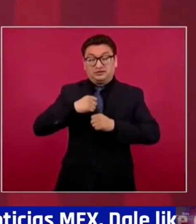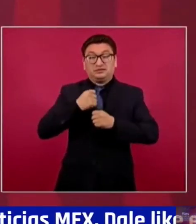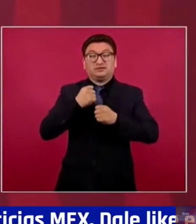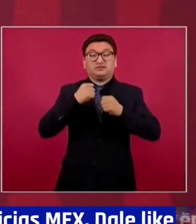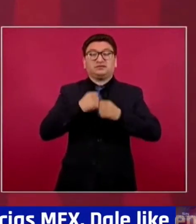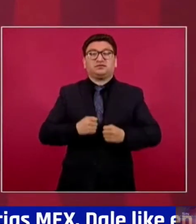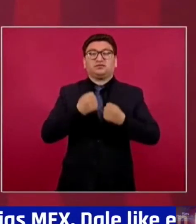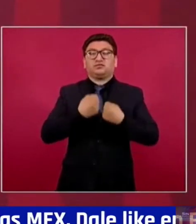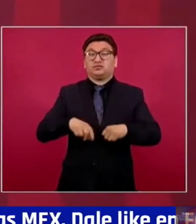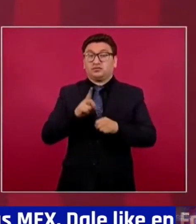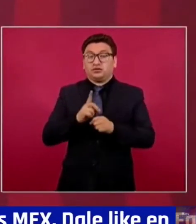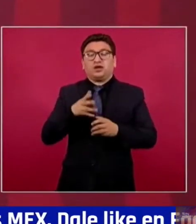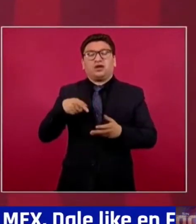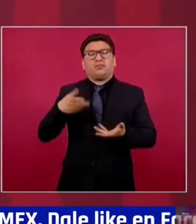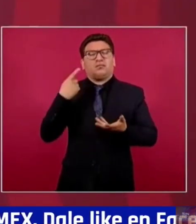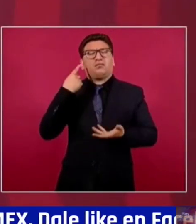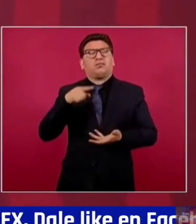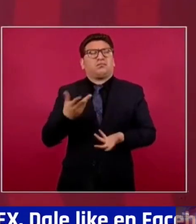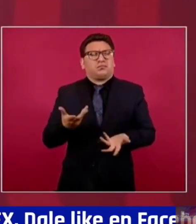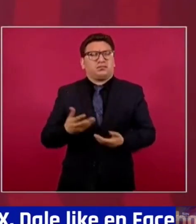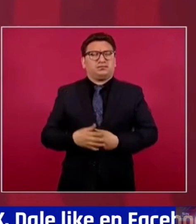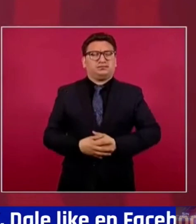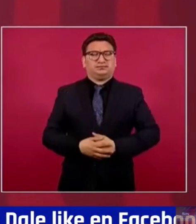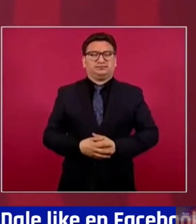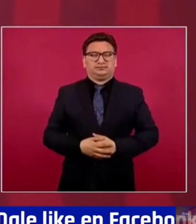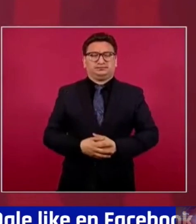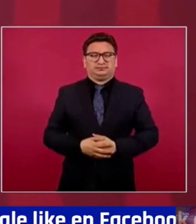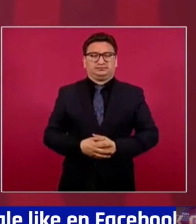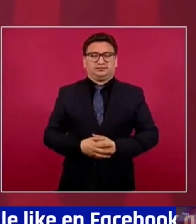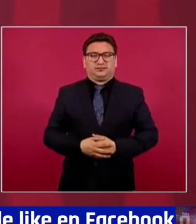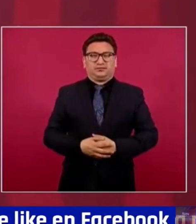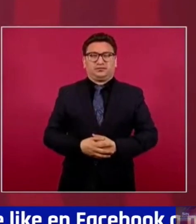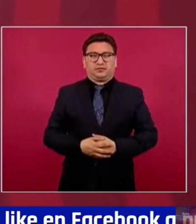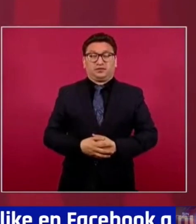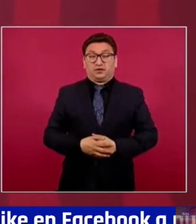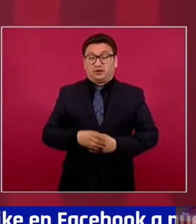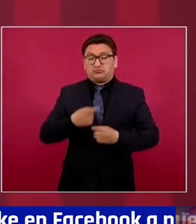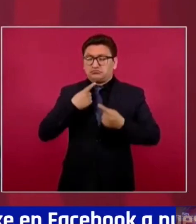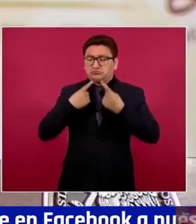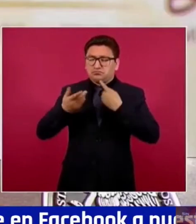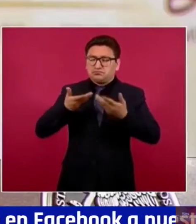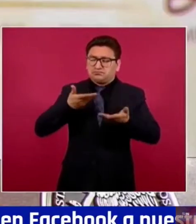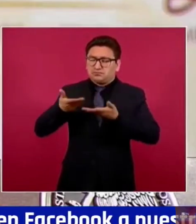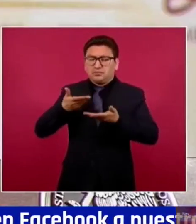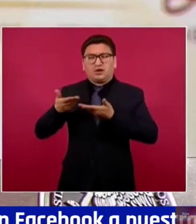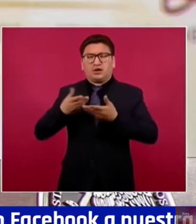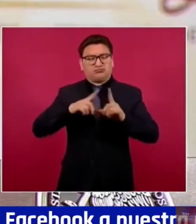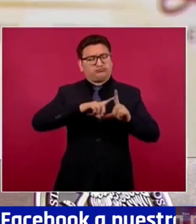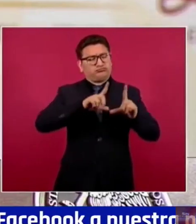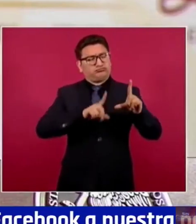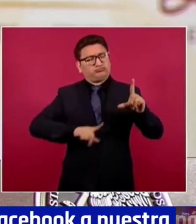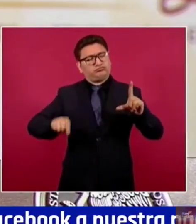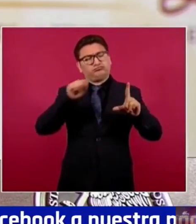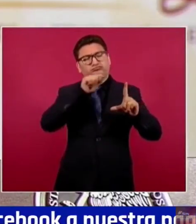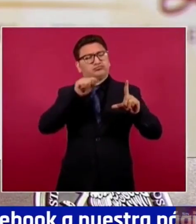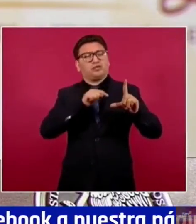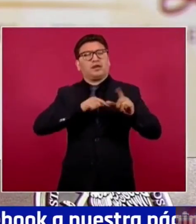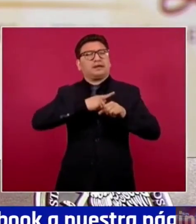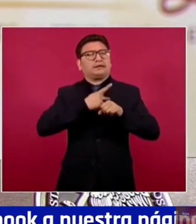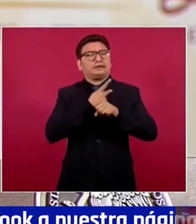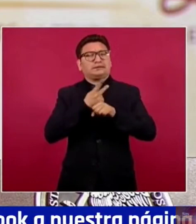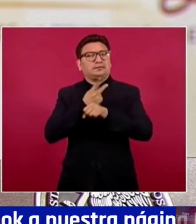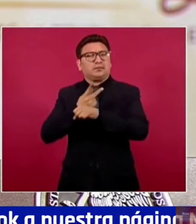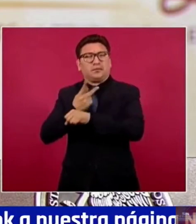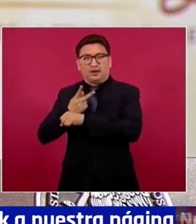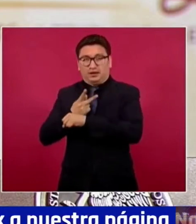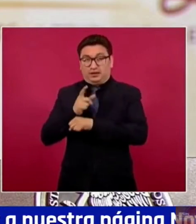Gómez, esta pseudo escritora, y tiene una estrecha amistad también con la prima de Enrique Krause, con Ethel